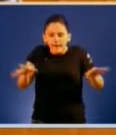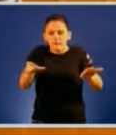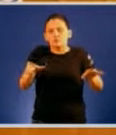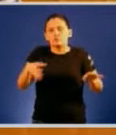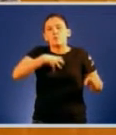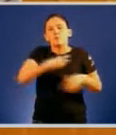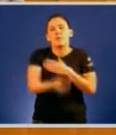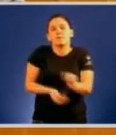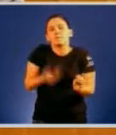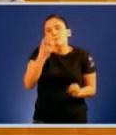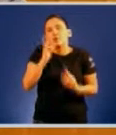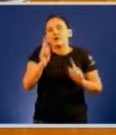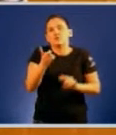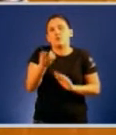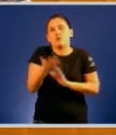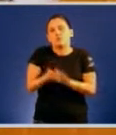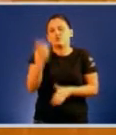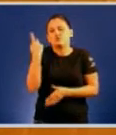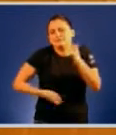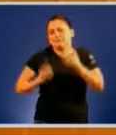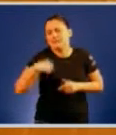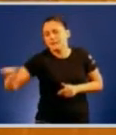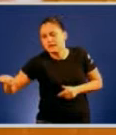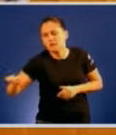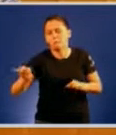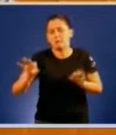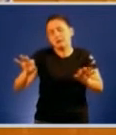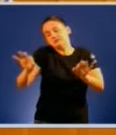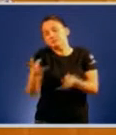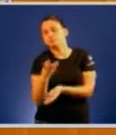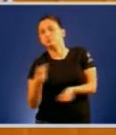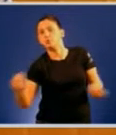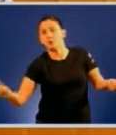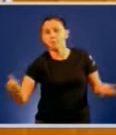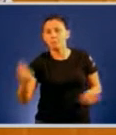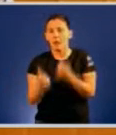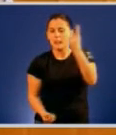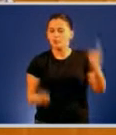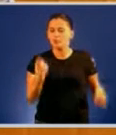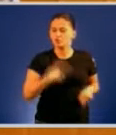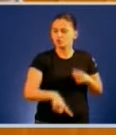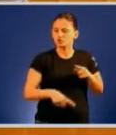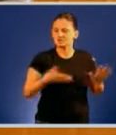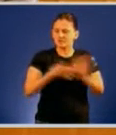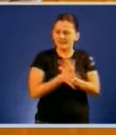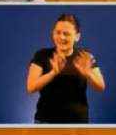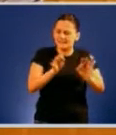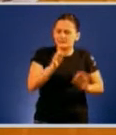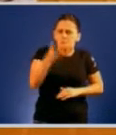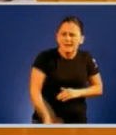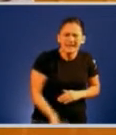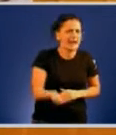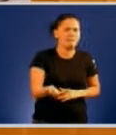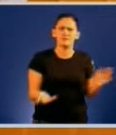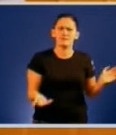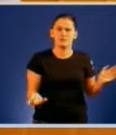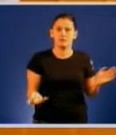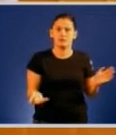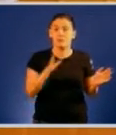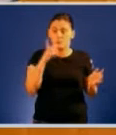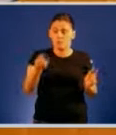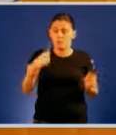ser é que o aparello de sancións sexa por riba liviano. Hai cousas que merecen ser catalogadas como moi graves. E por iso